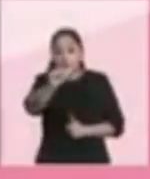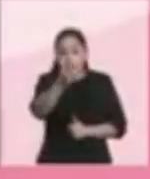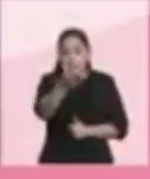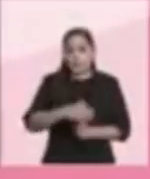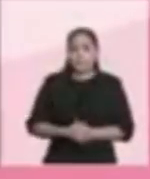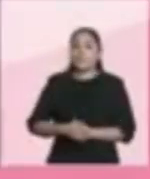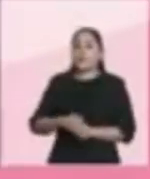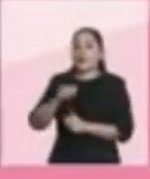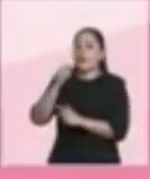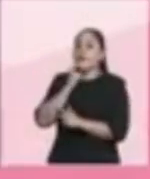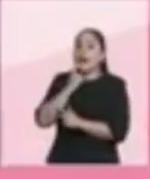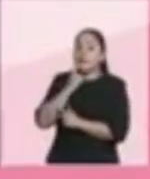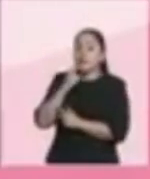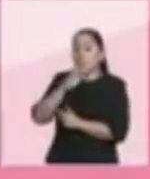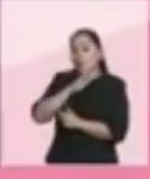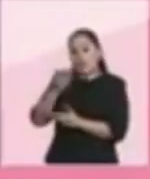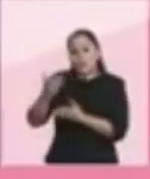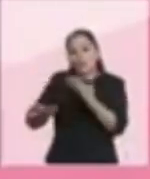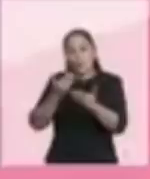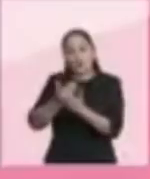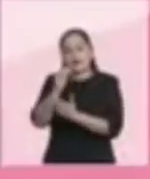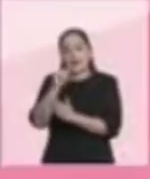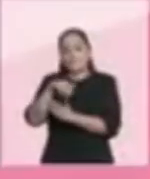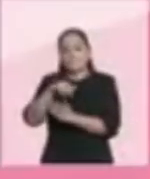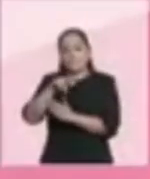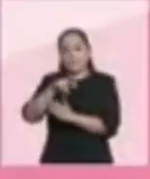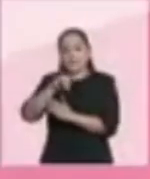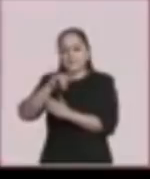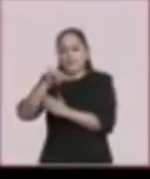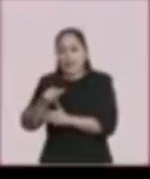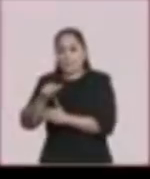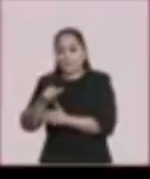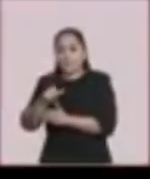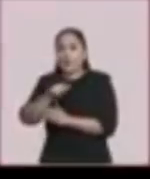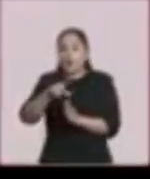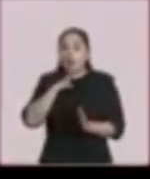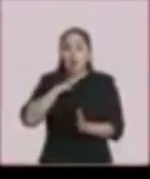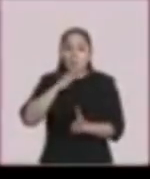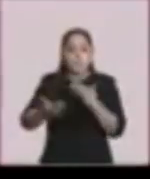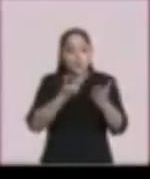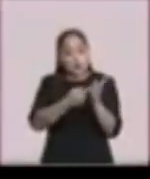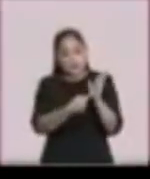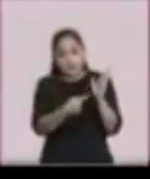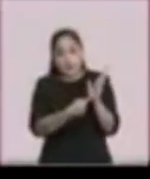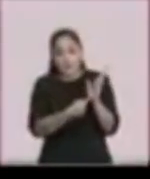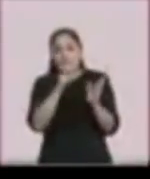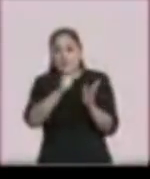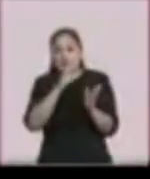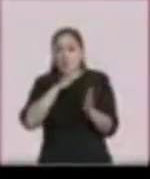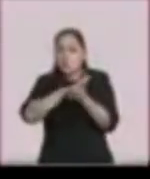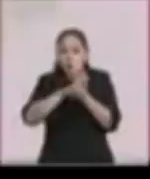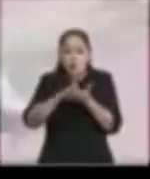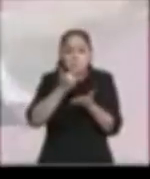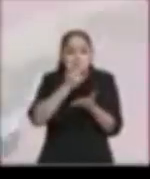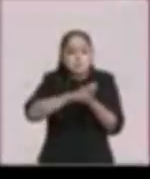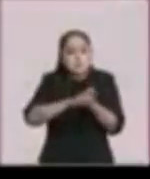amnistía. Pueden consultar esta página de internet, ahí pueden ver los videos donde él con toda claridad plantea la amnistía. Está en el punto 10 de su plan